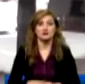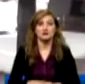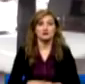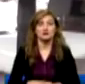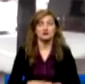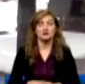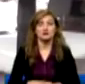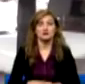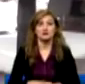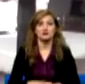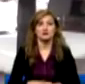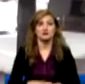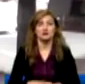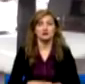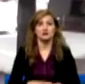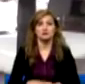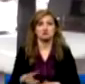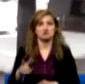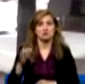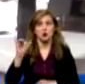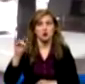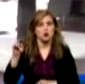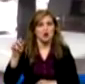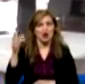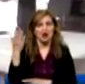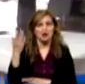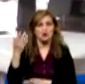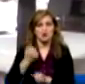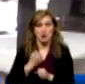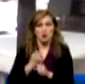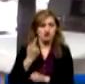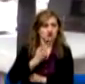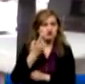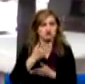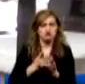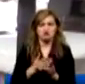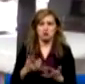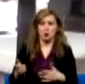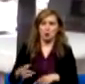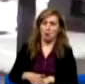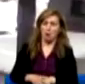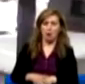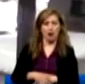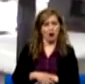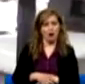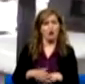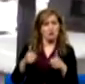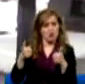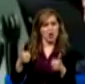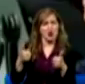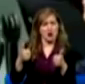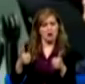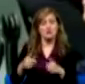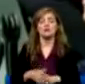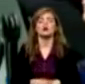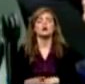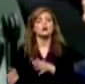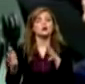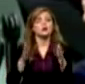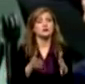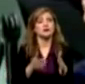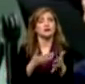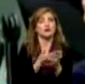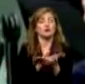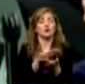este escaso día y medio después de las elecciones, el alcalde electo, creo que va en una buena línea. Y también empiezan a